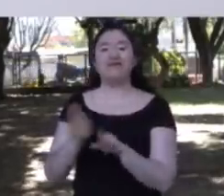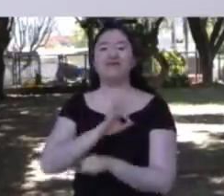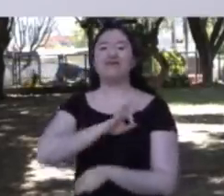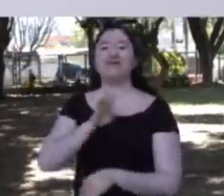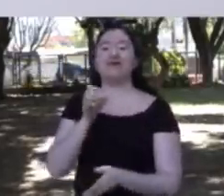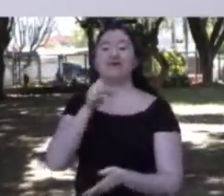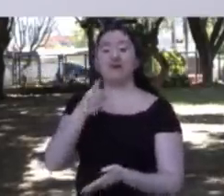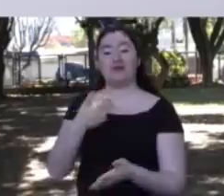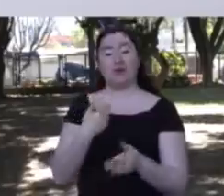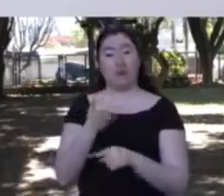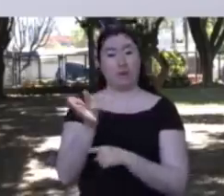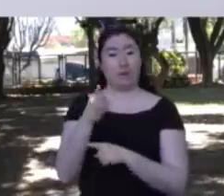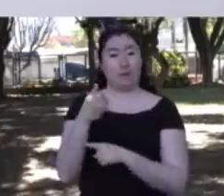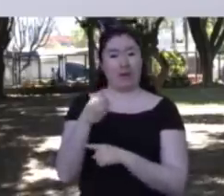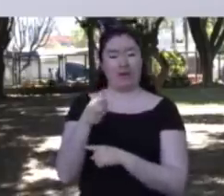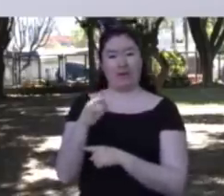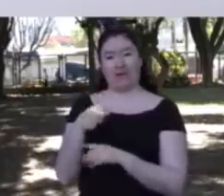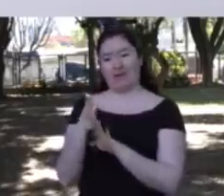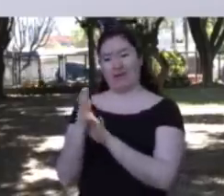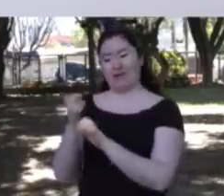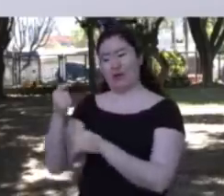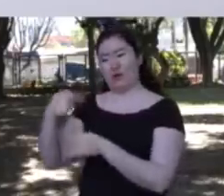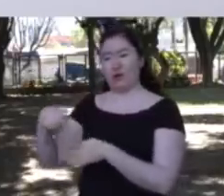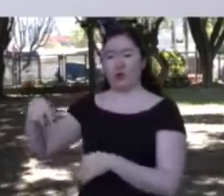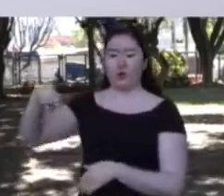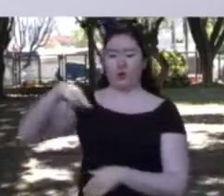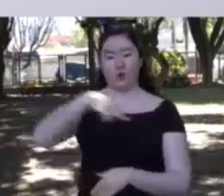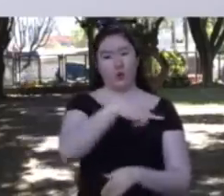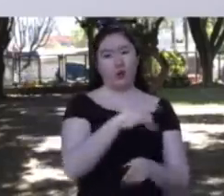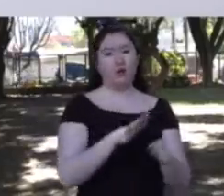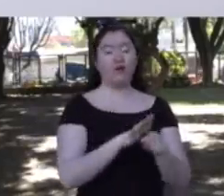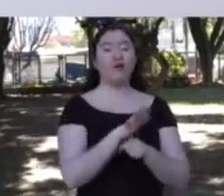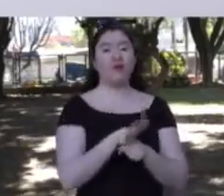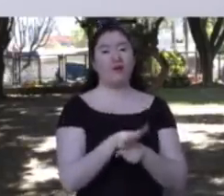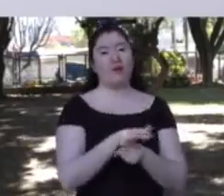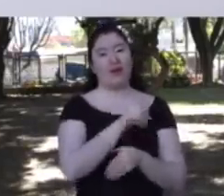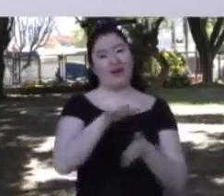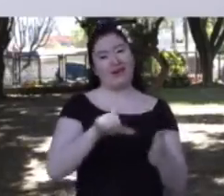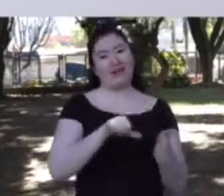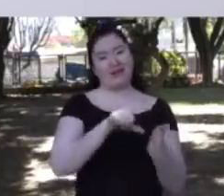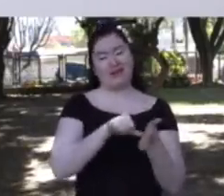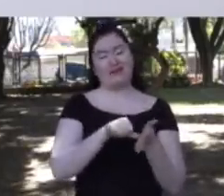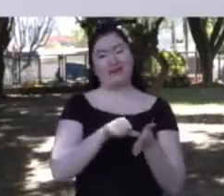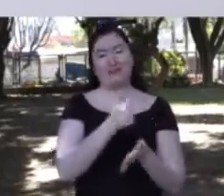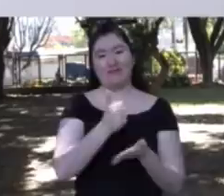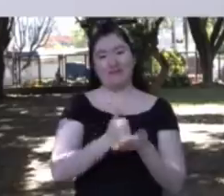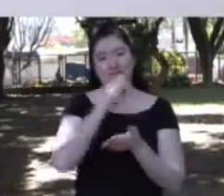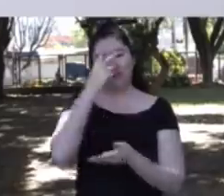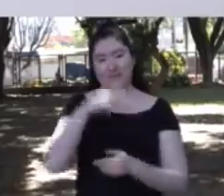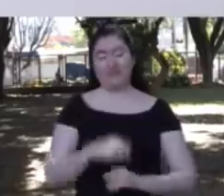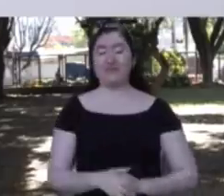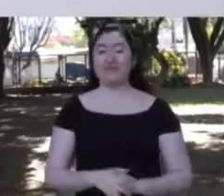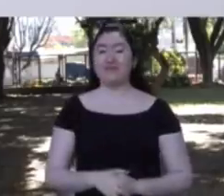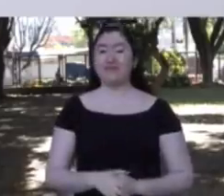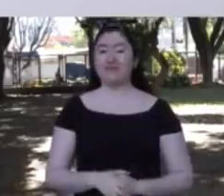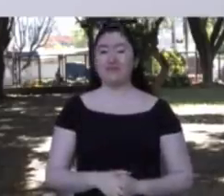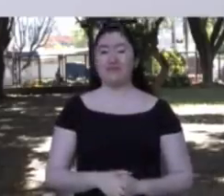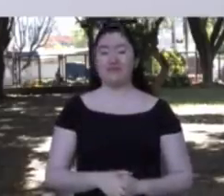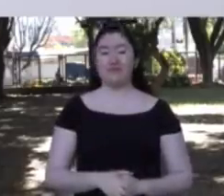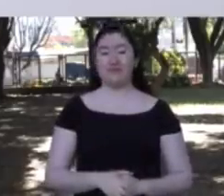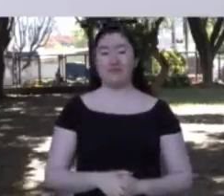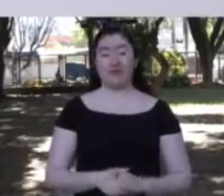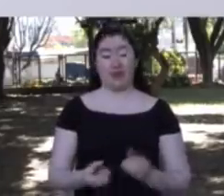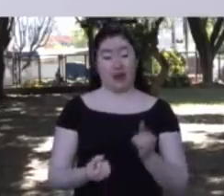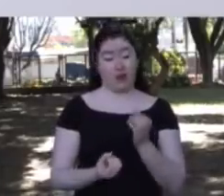acceder desde el Metro Pantitlán hasta el centro de la Ciudad de México por esta línea de Metrobús. Y la única línea